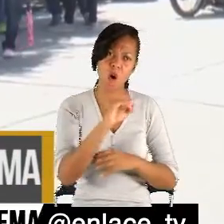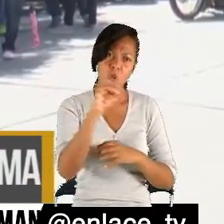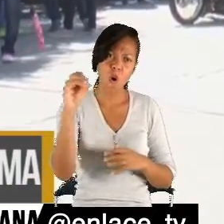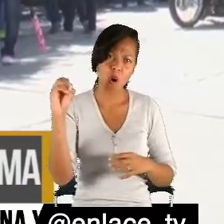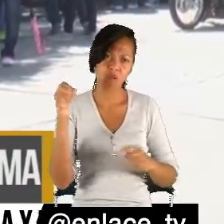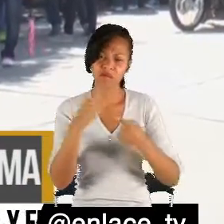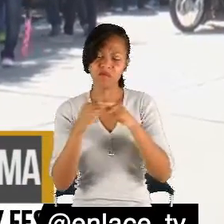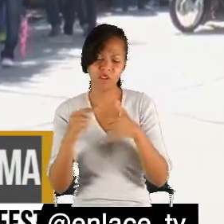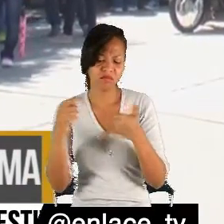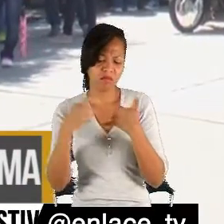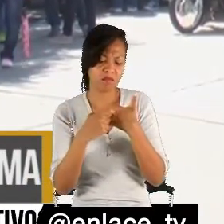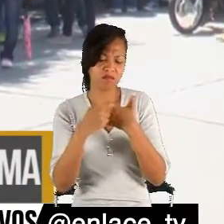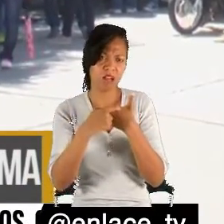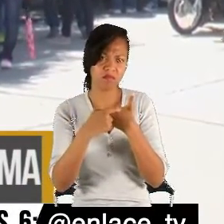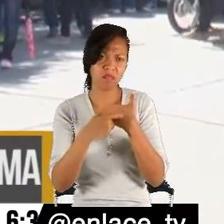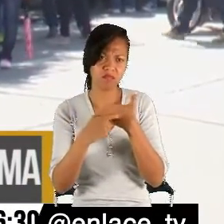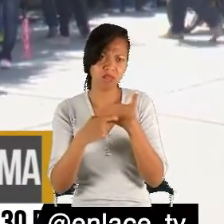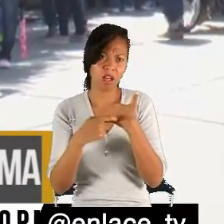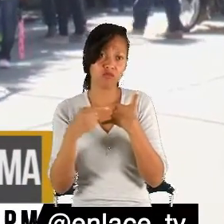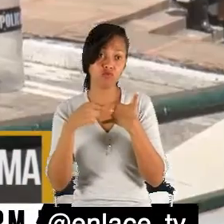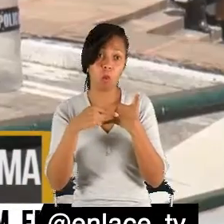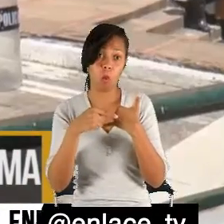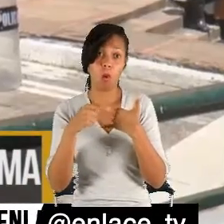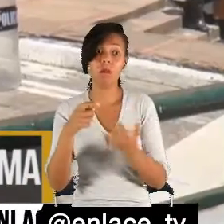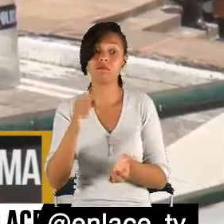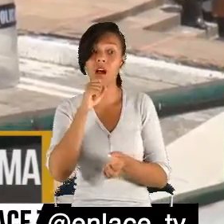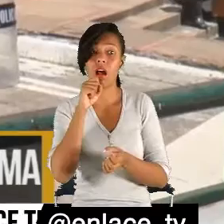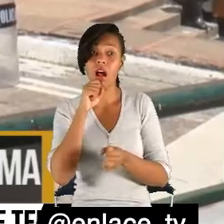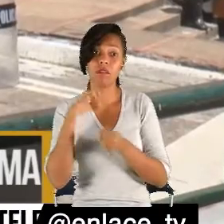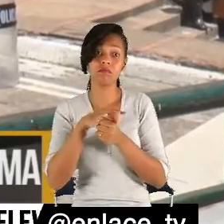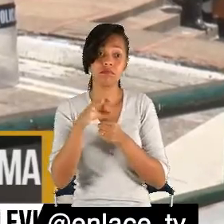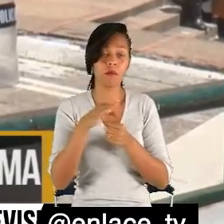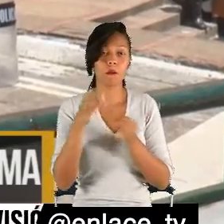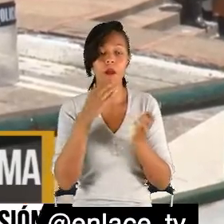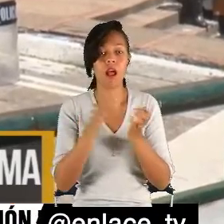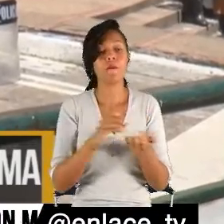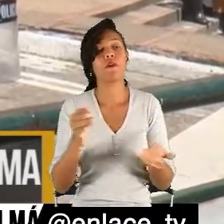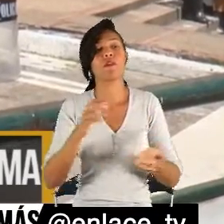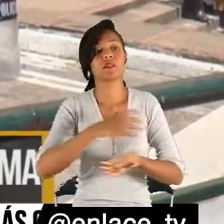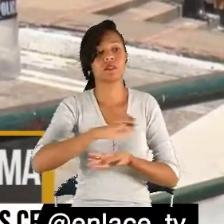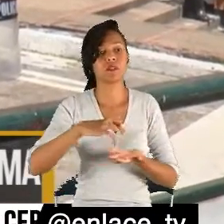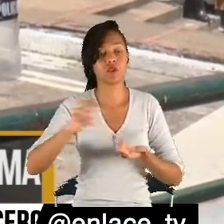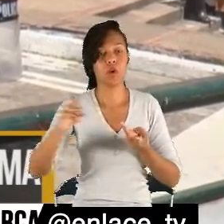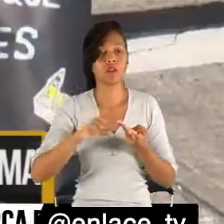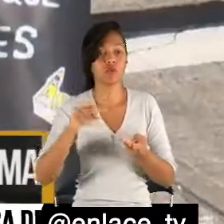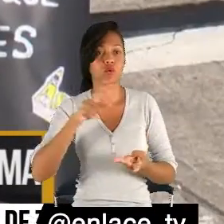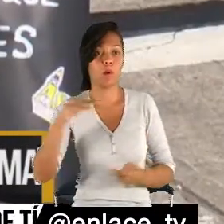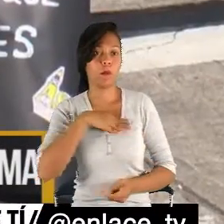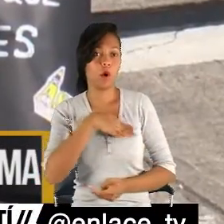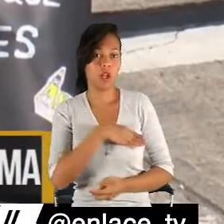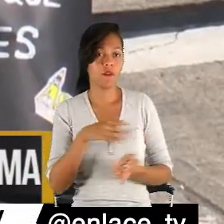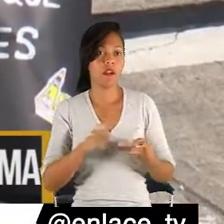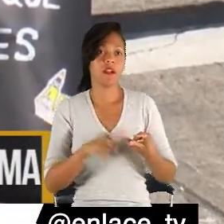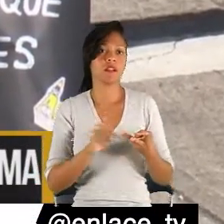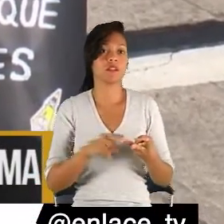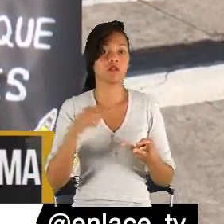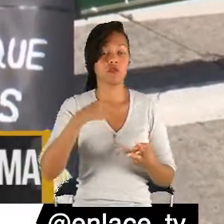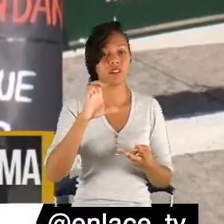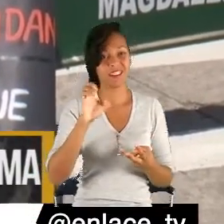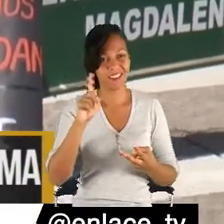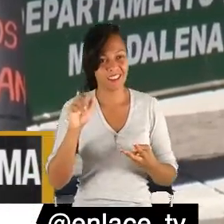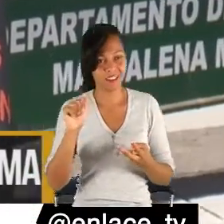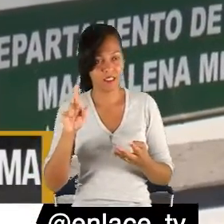partes de la región del magdalena medio como lo es la parte de norte de santander el sur de bolívar la parte del césar y hasta el mismo